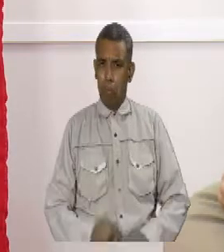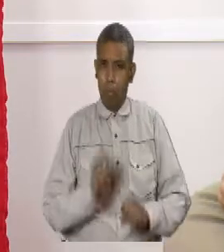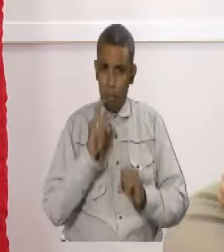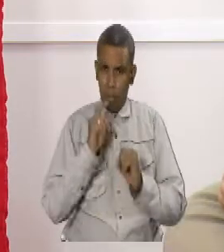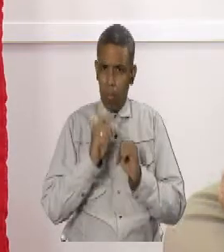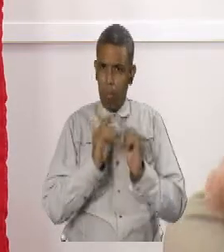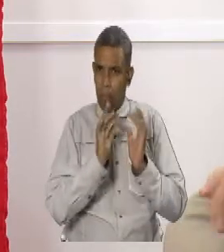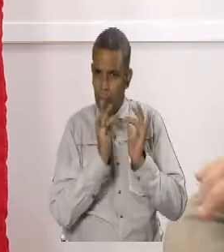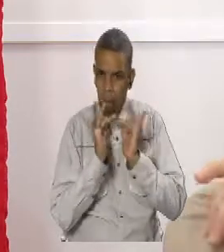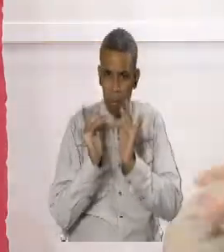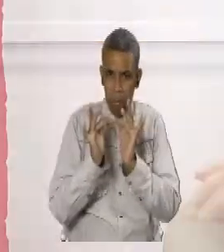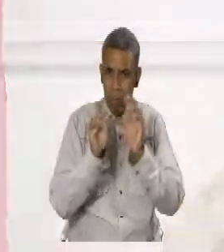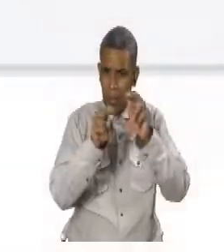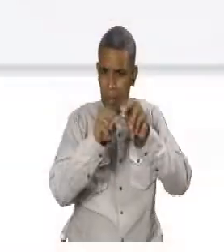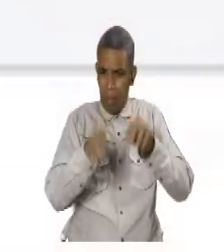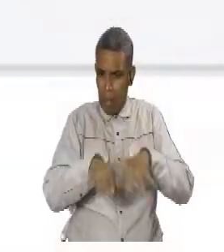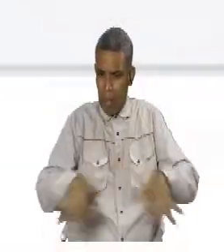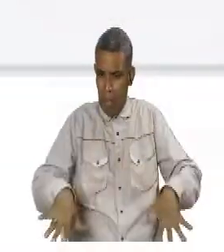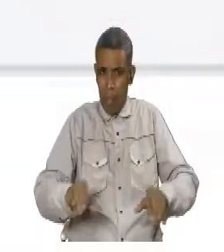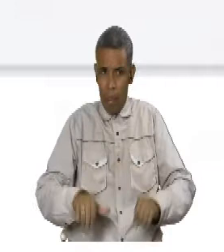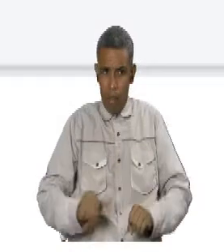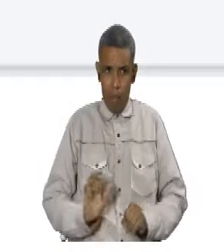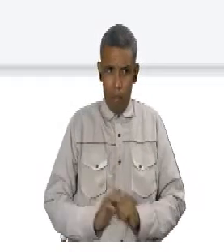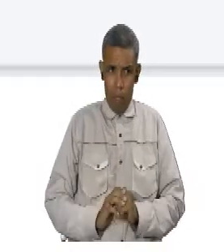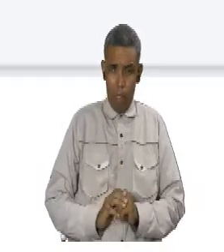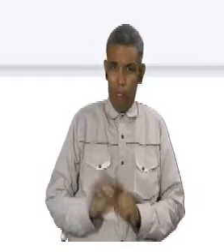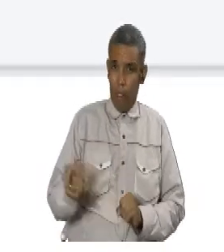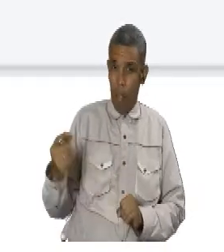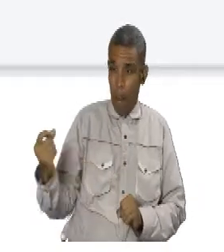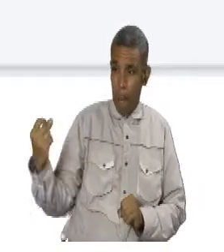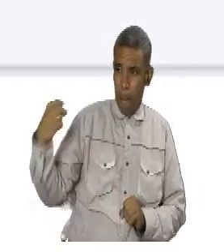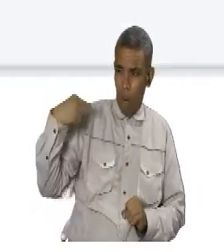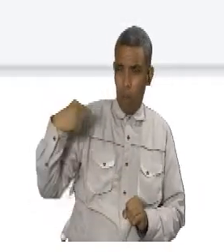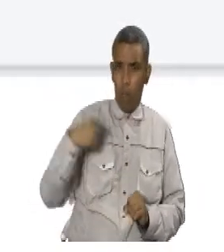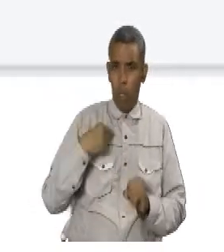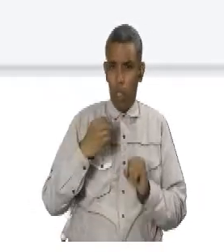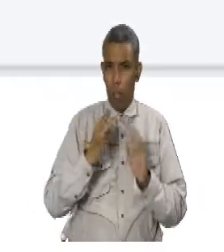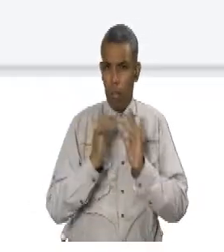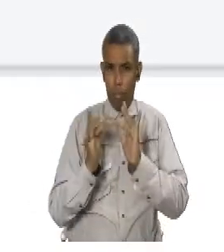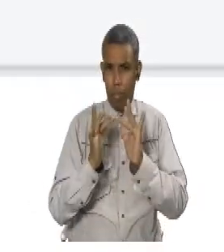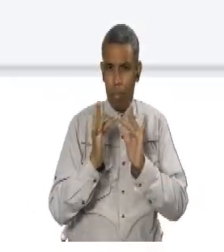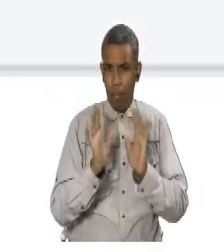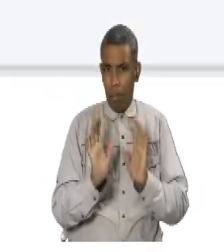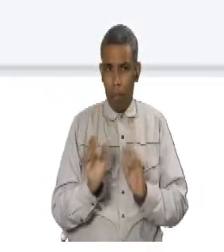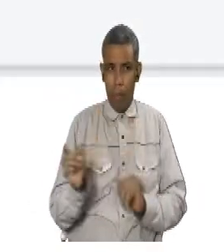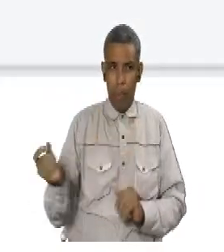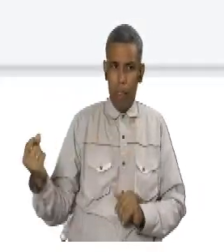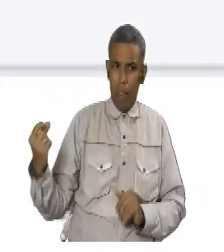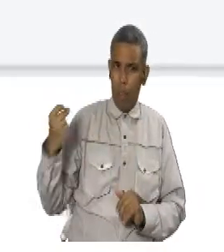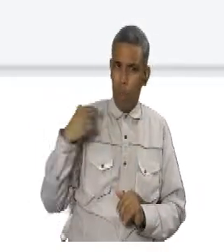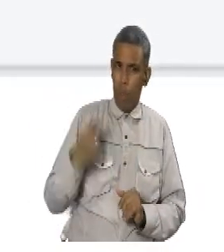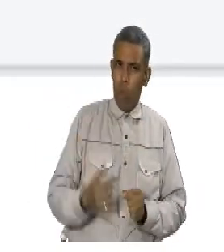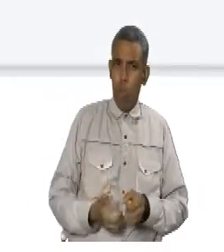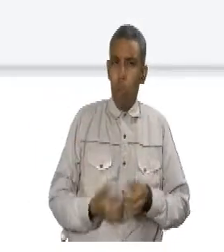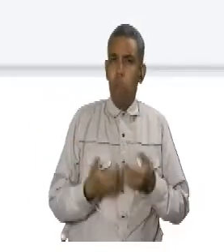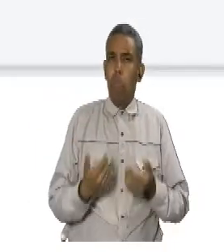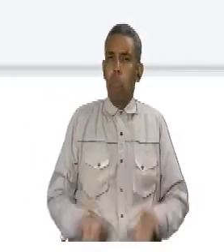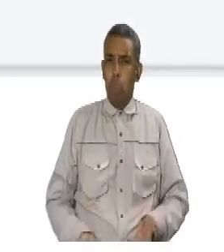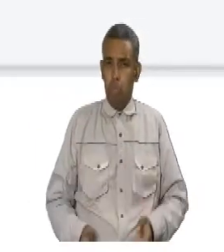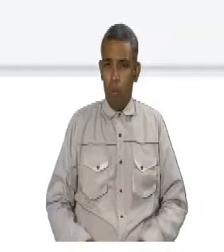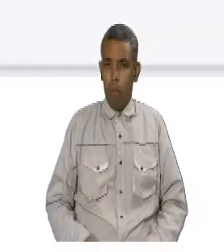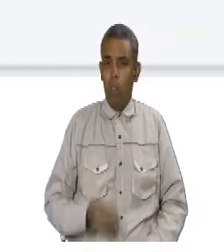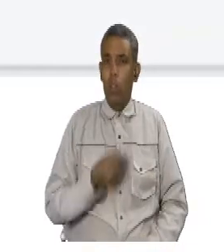oportunidad, doctor, tenemos una inquietud de Fabián Oviedo. Ahí podemos ver en pantalla, él pregunta, ¿cómo puede acelerar la salida de la